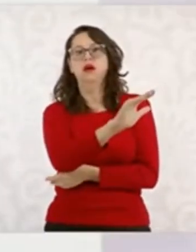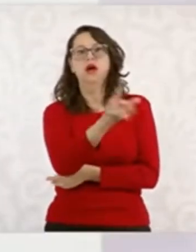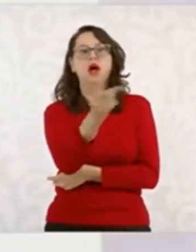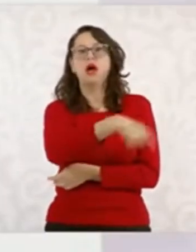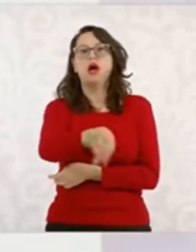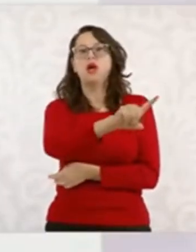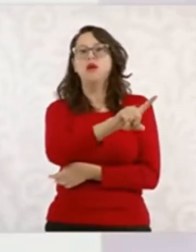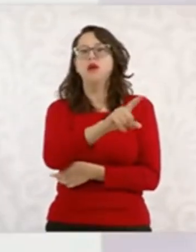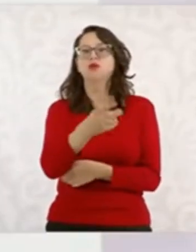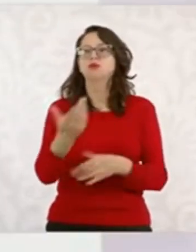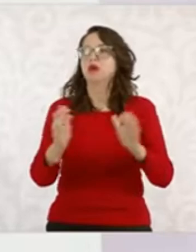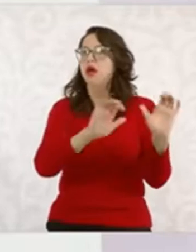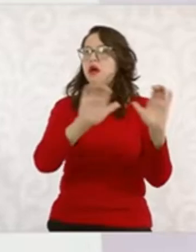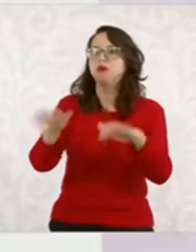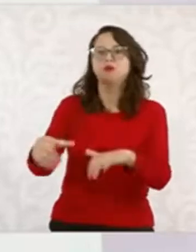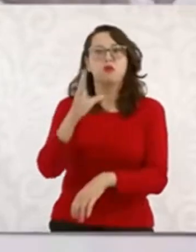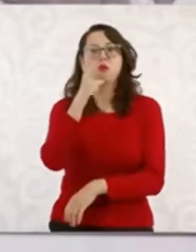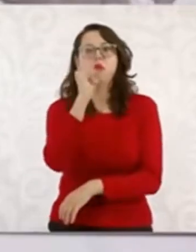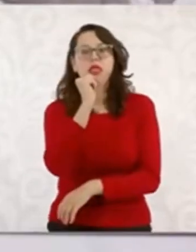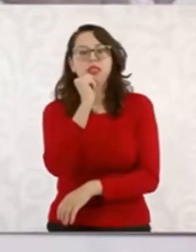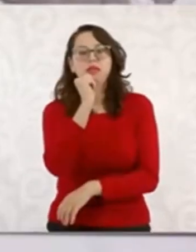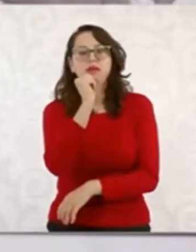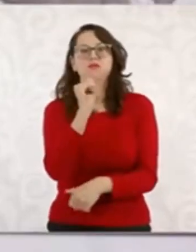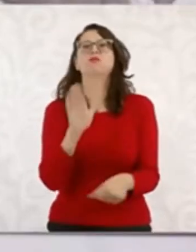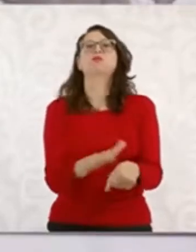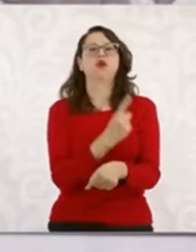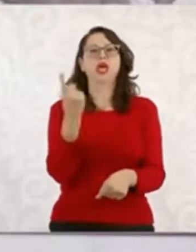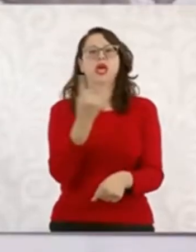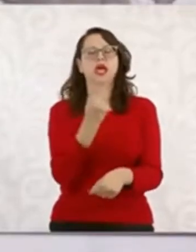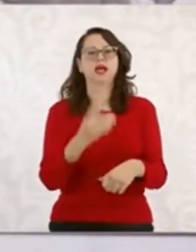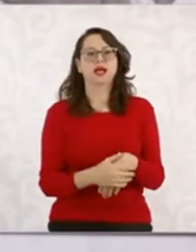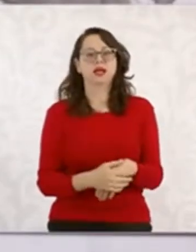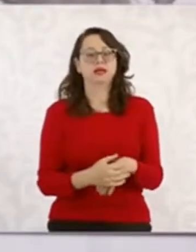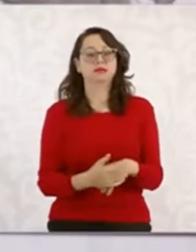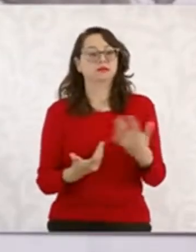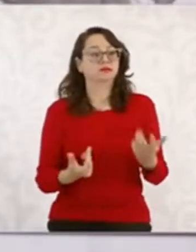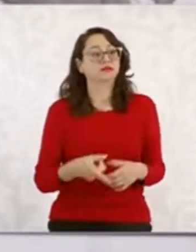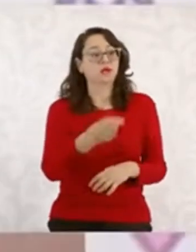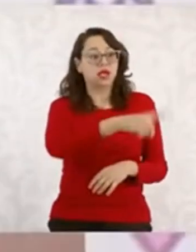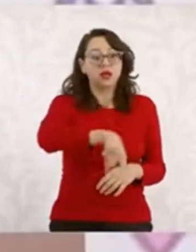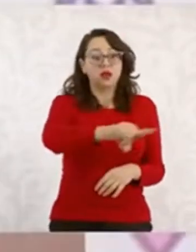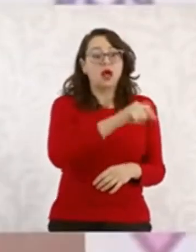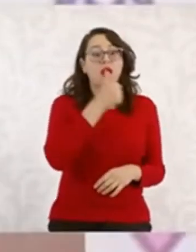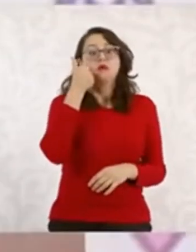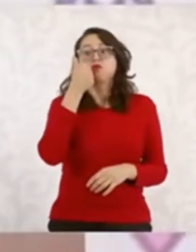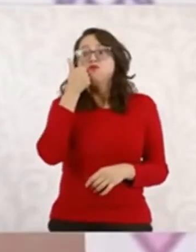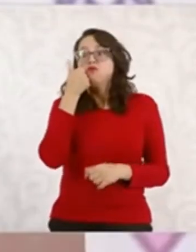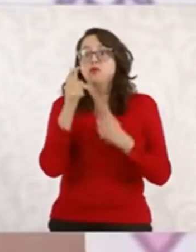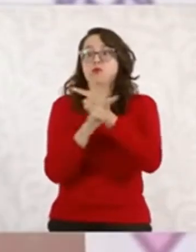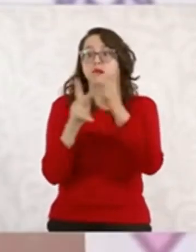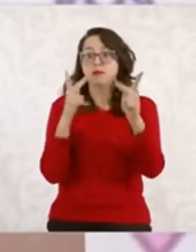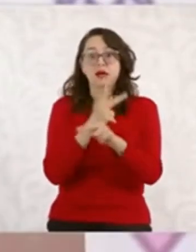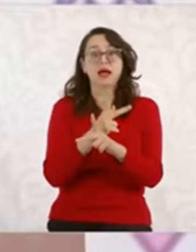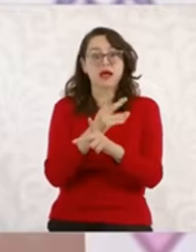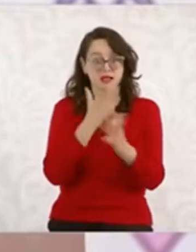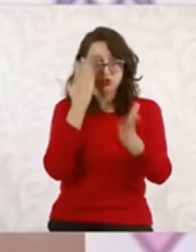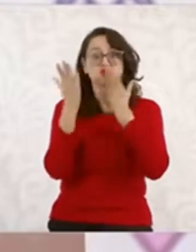¿Qué era el Movimiento de Rechazados? Los jóvenes que no pudieron entrar a la